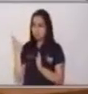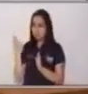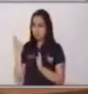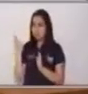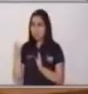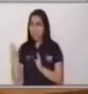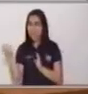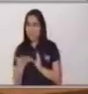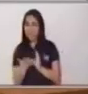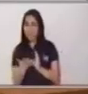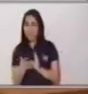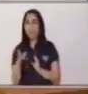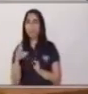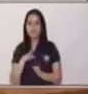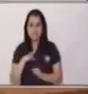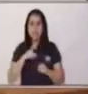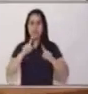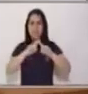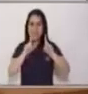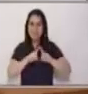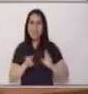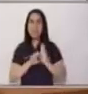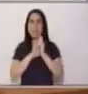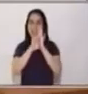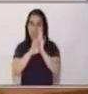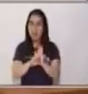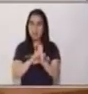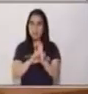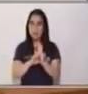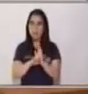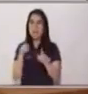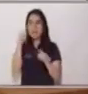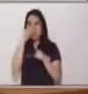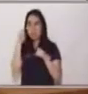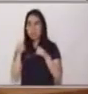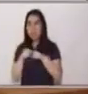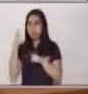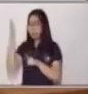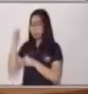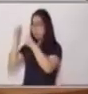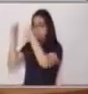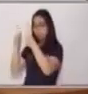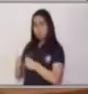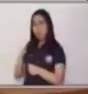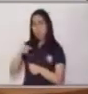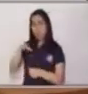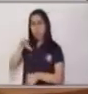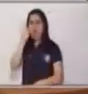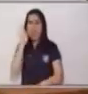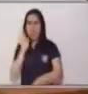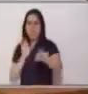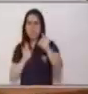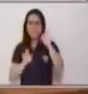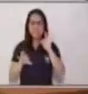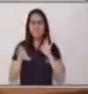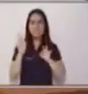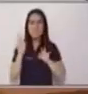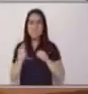son, por la mayoría, los tips más importantes para generar preguntas. Vas a elegir qué